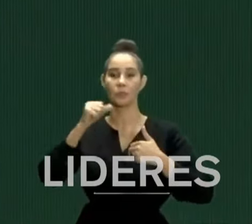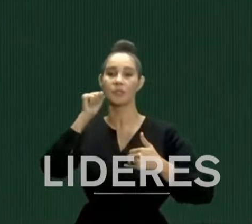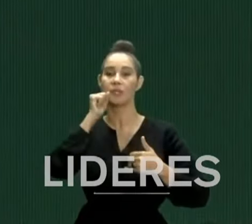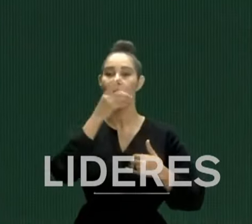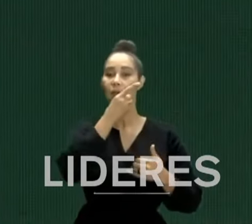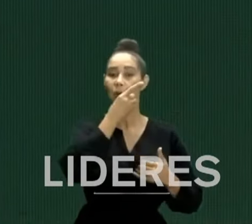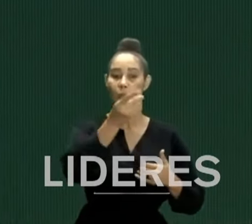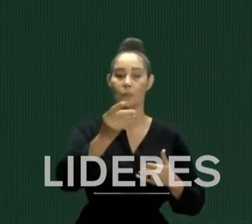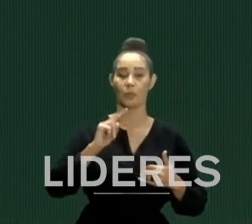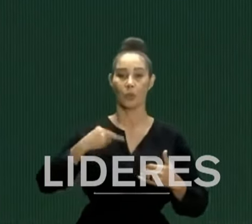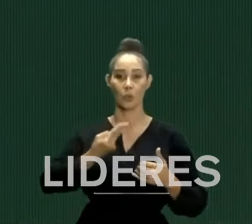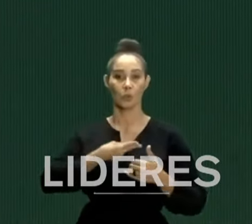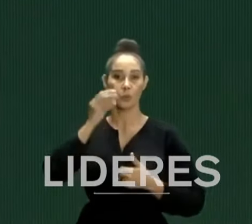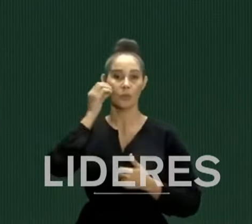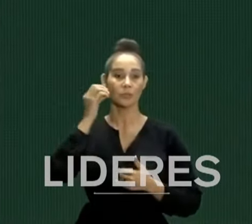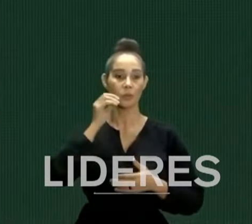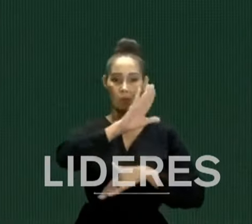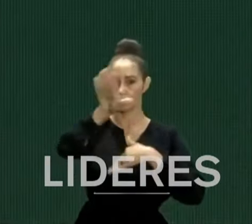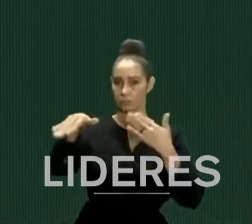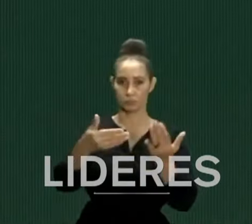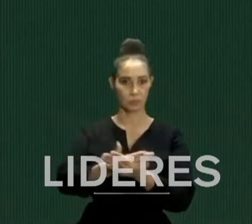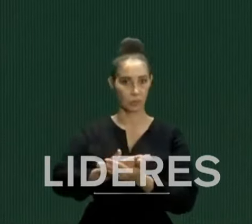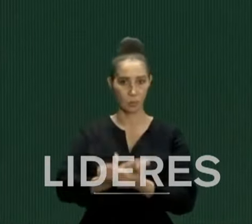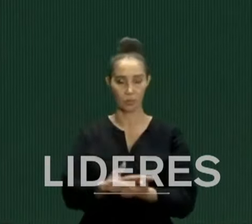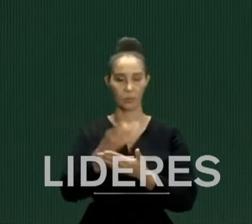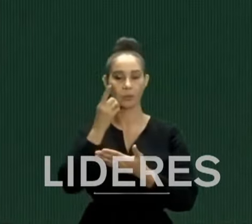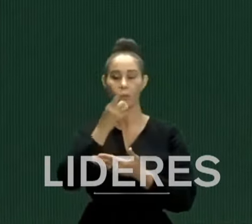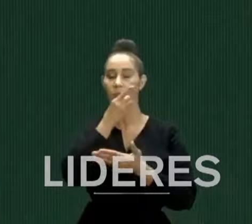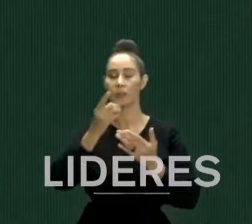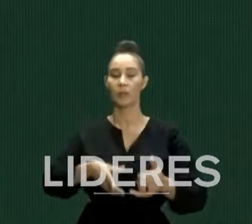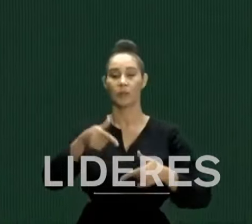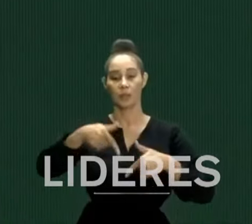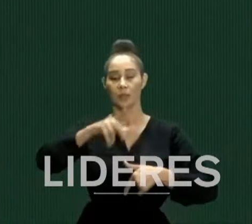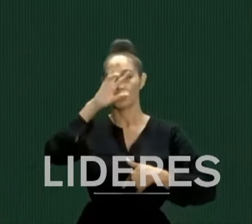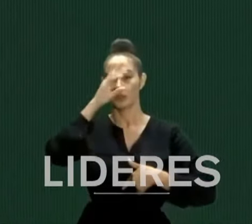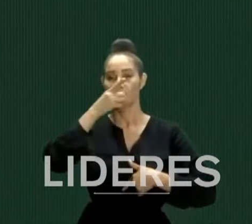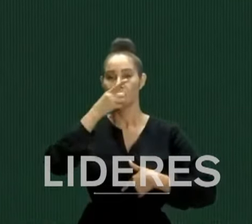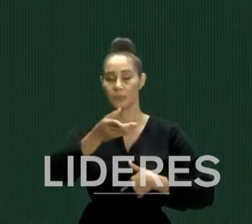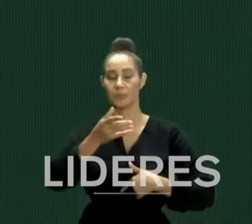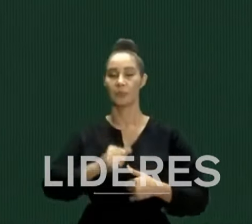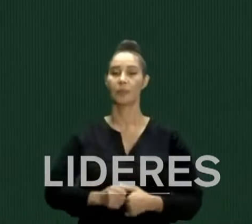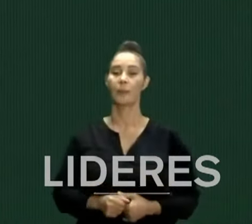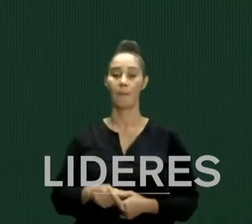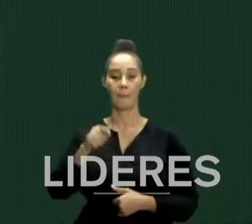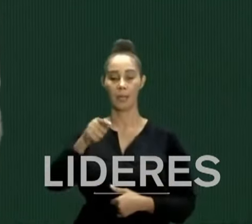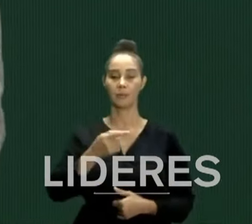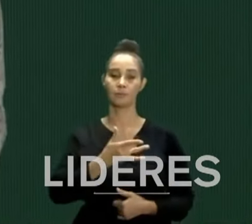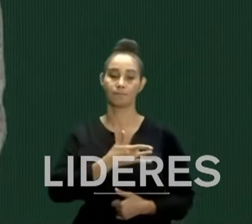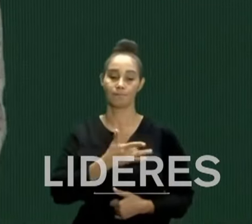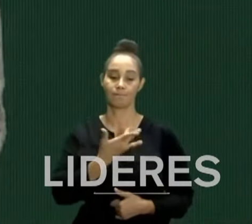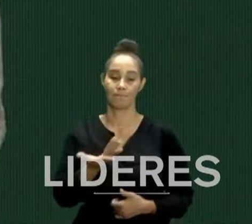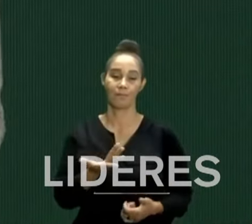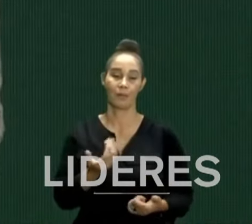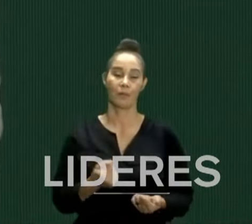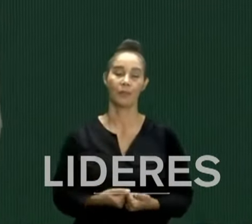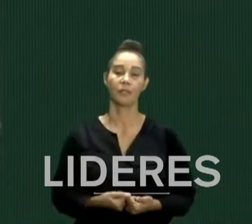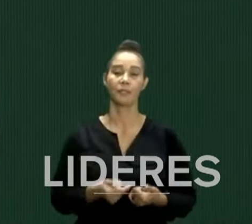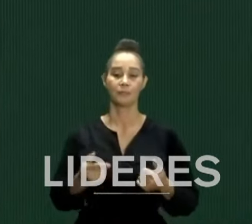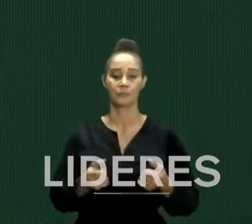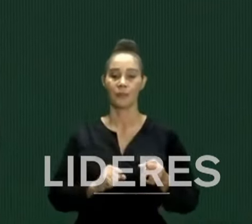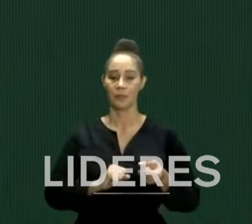Domingo nuestro hogar. Los dominicanos en la República Dominicana. Y desde ese sentimiento puro